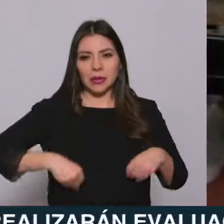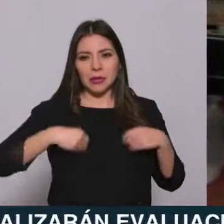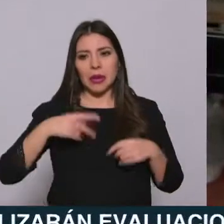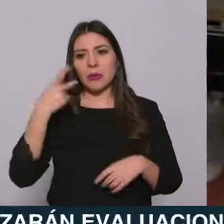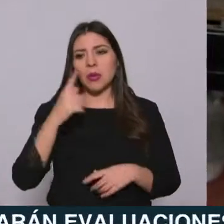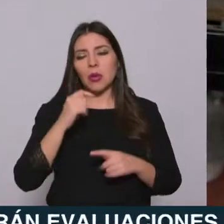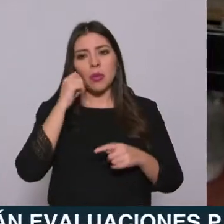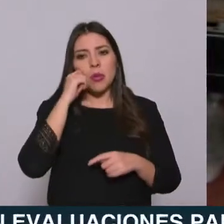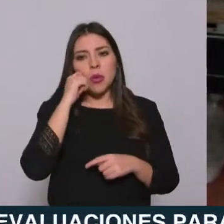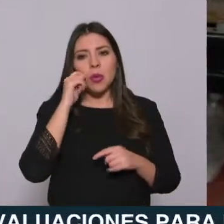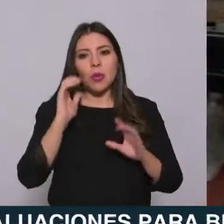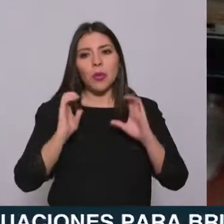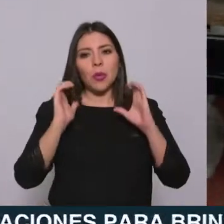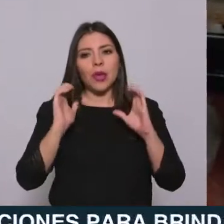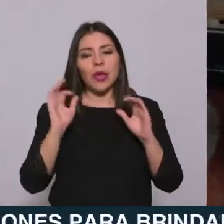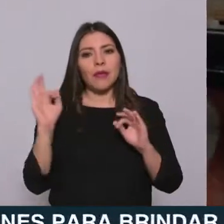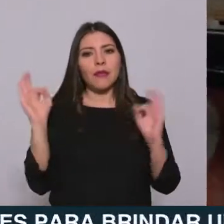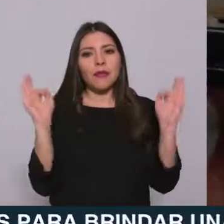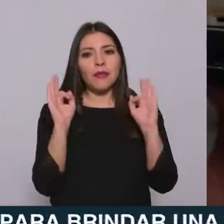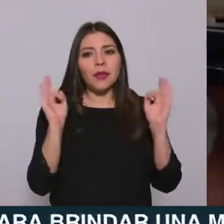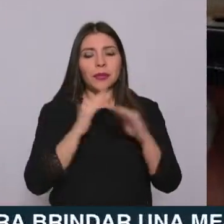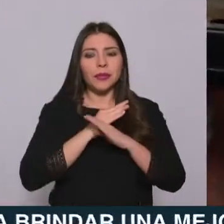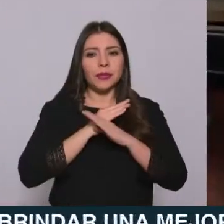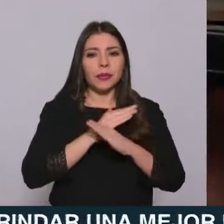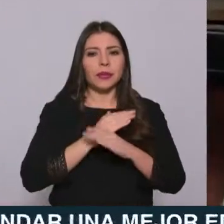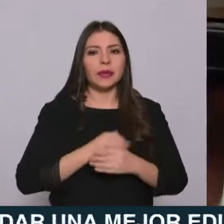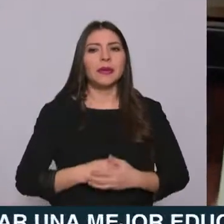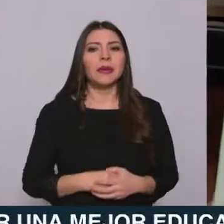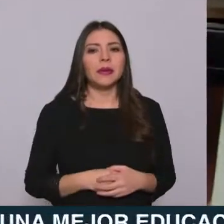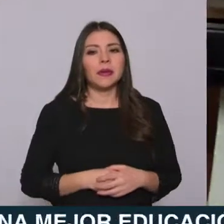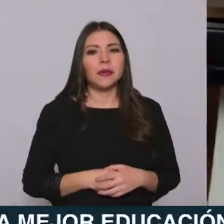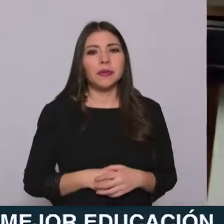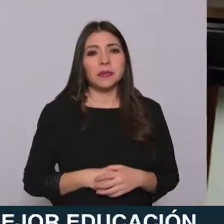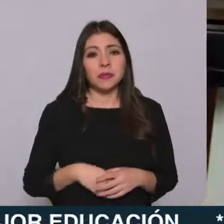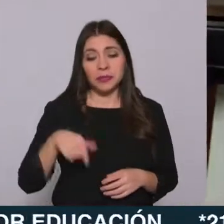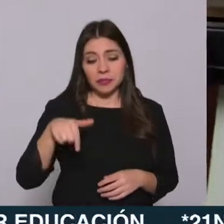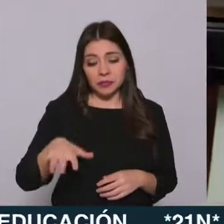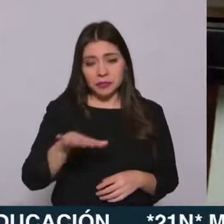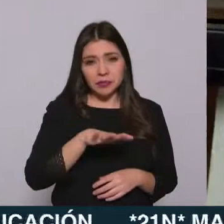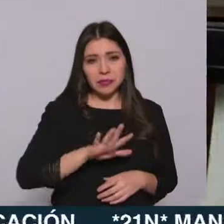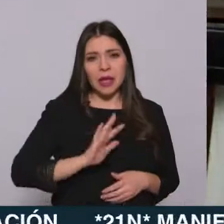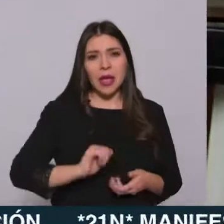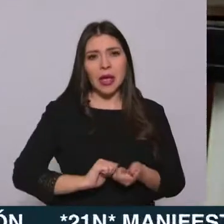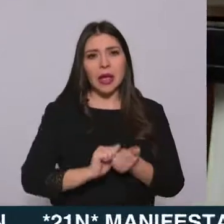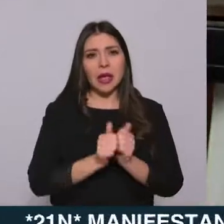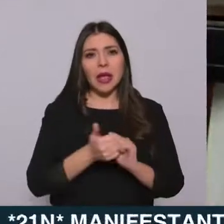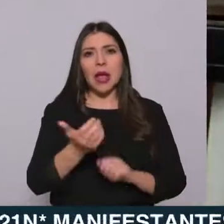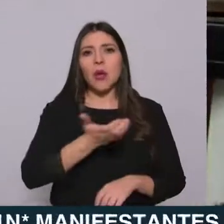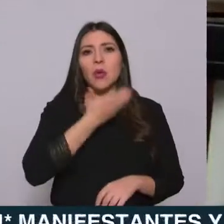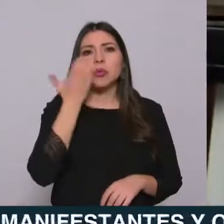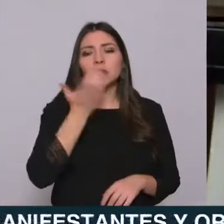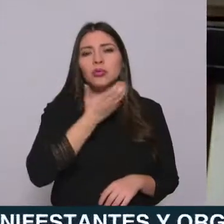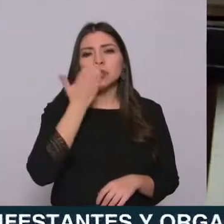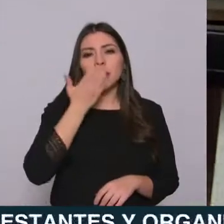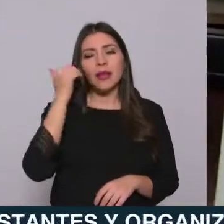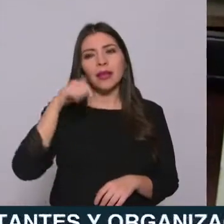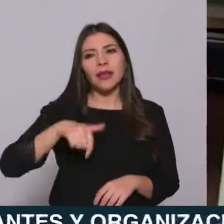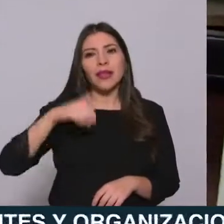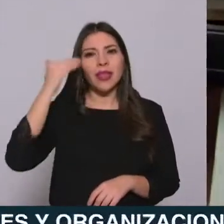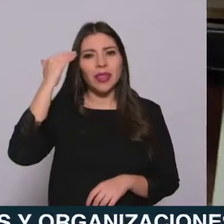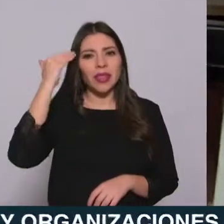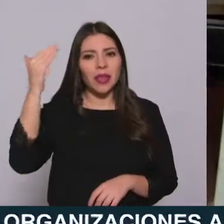frío. Como quien dice, aquí ya estamos un poco adaptados al tiempo. Sí, pues se pone uno